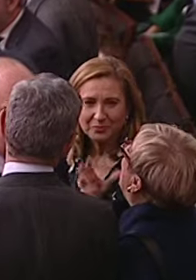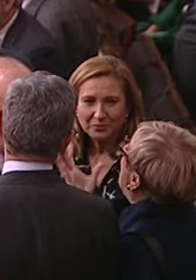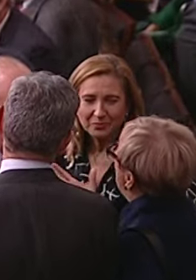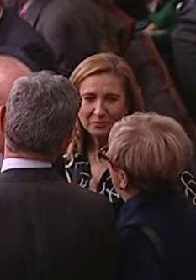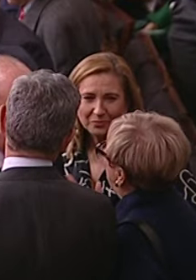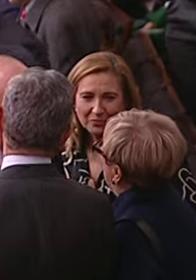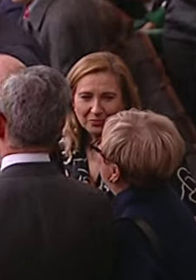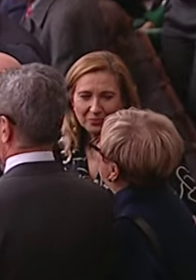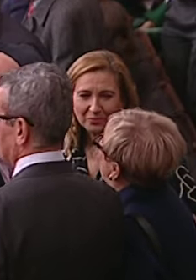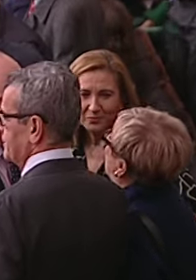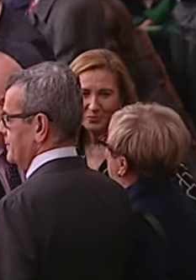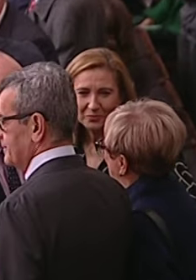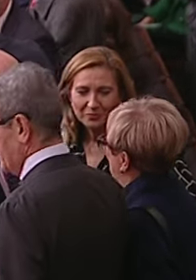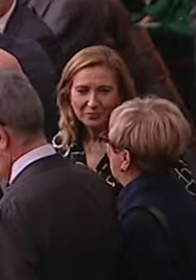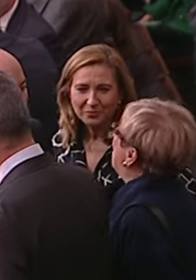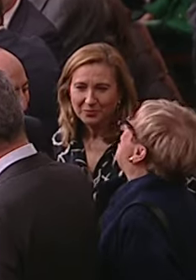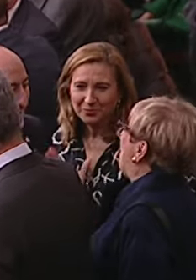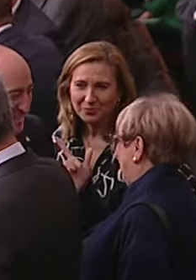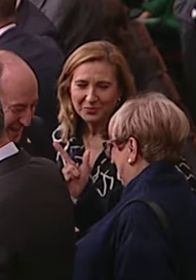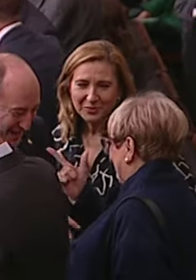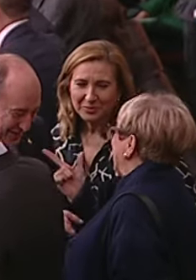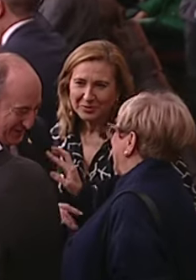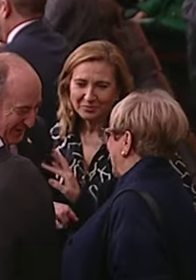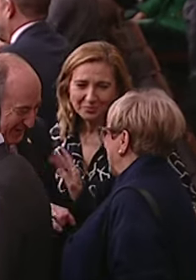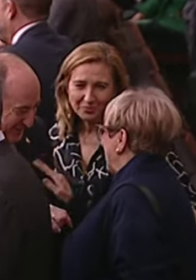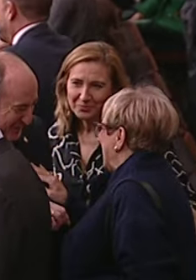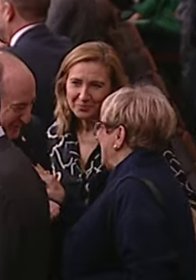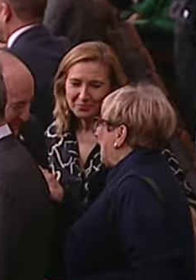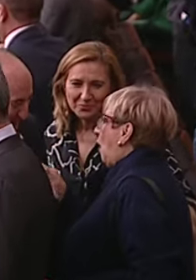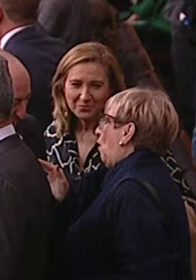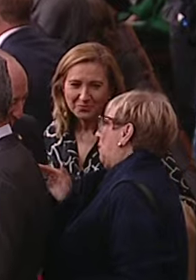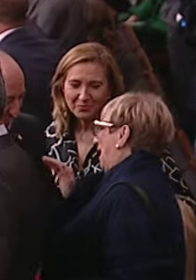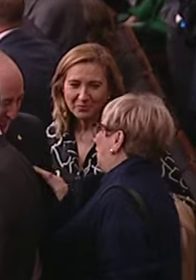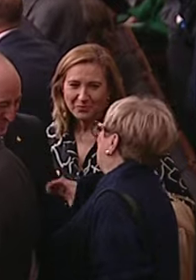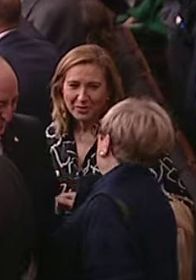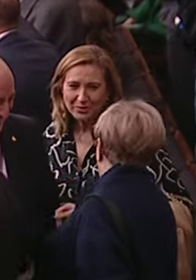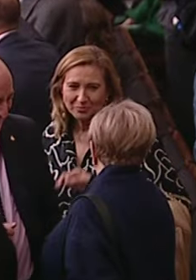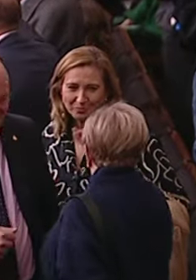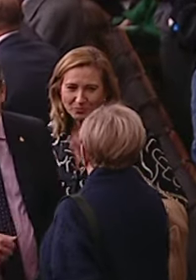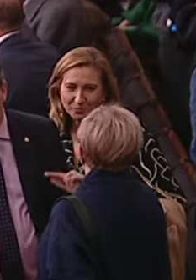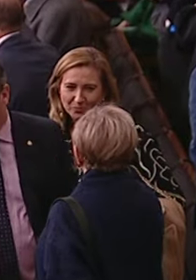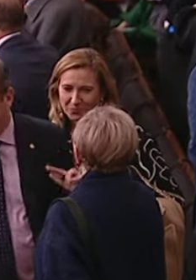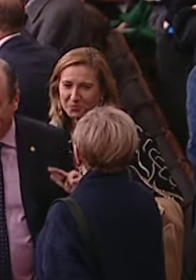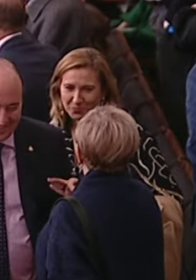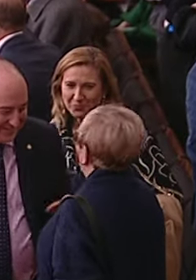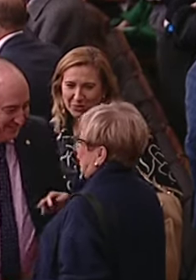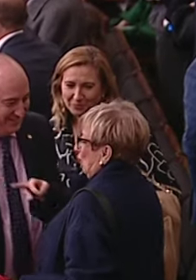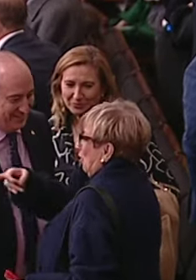distintas categorías. Las más sobresalientes, que son las últimas, pues van siempre en orden creciente.